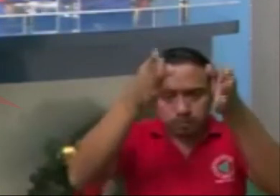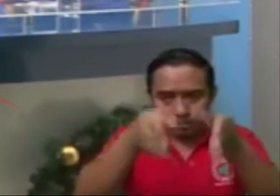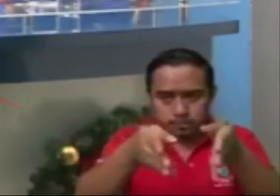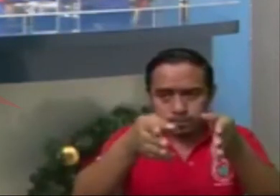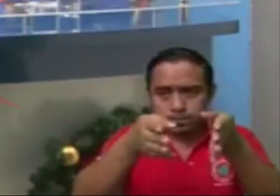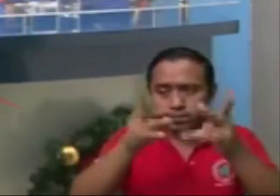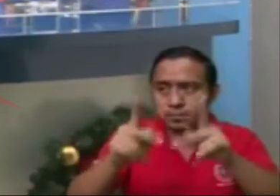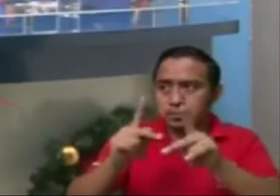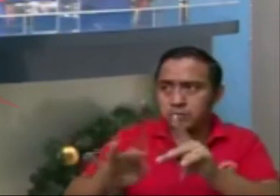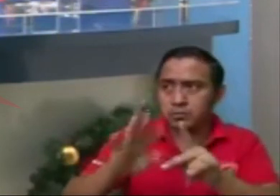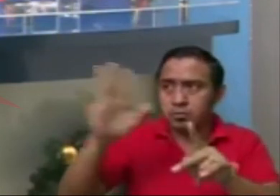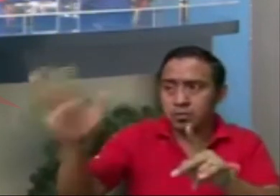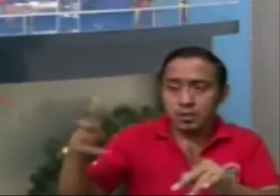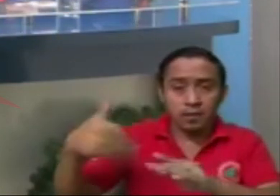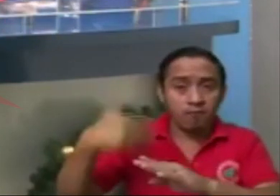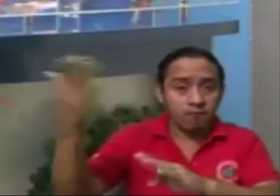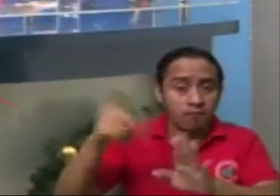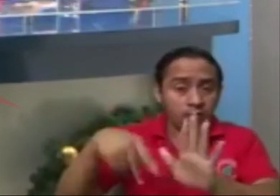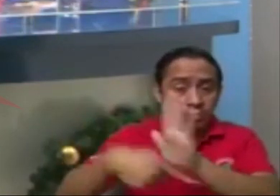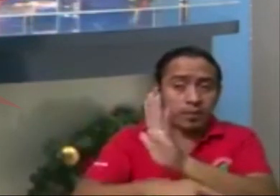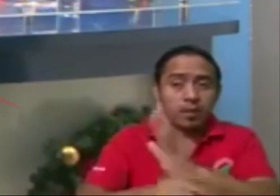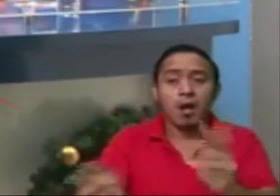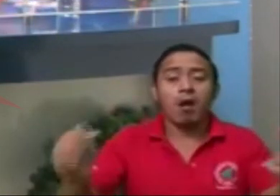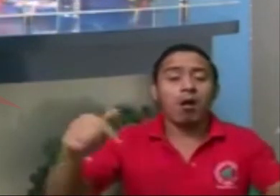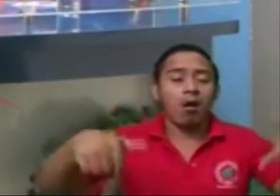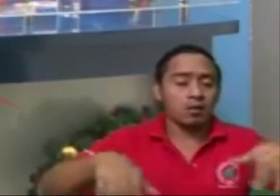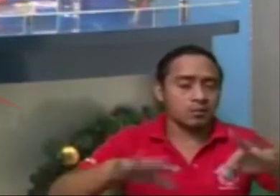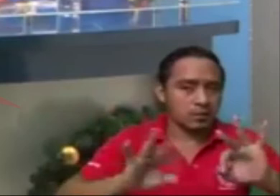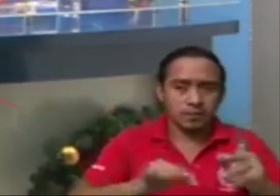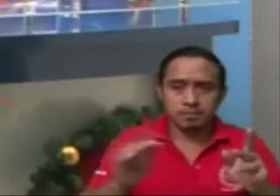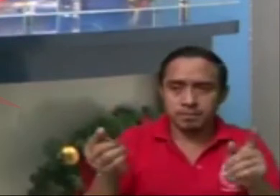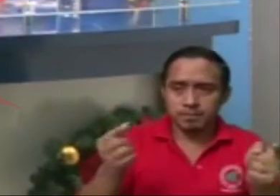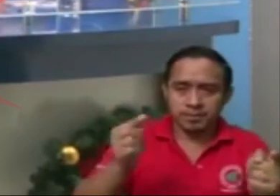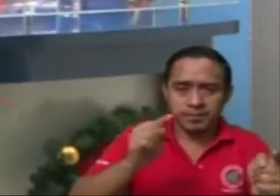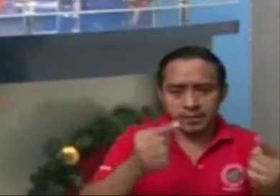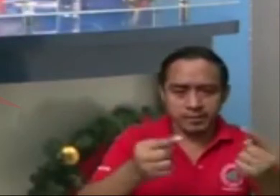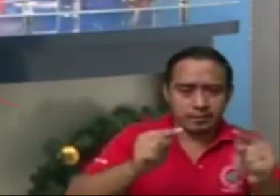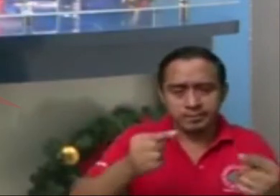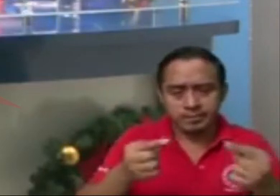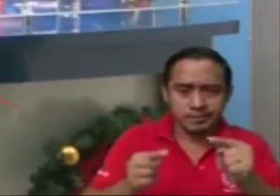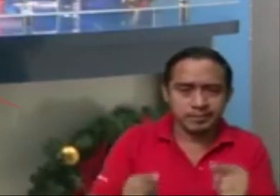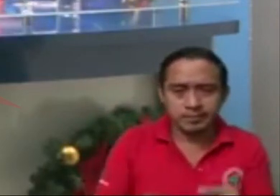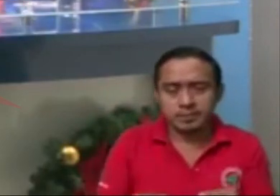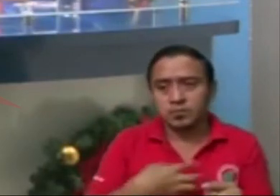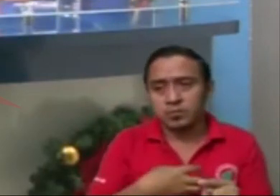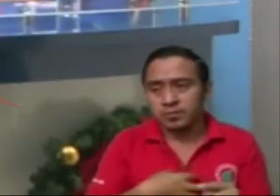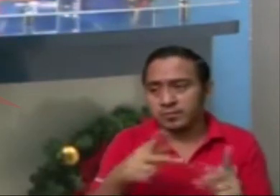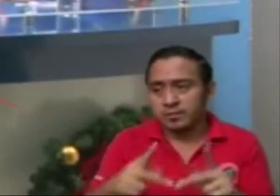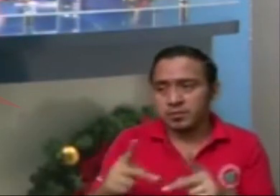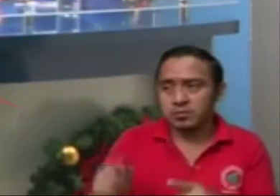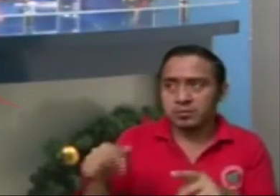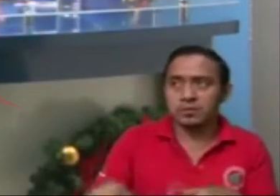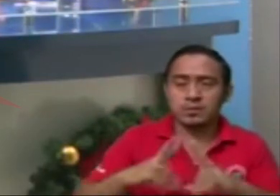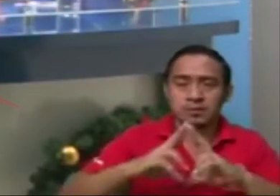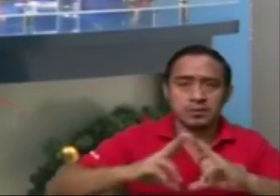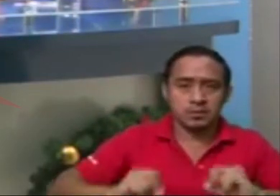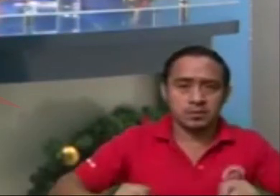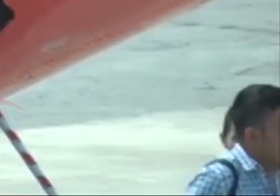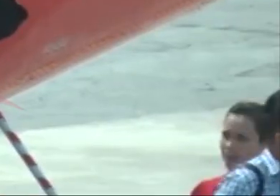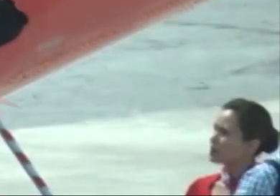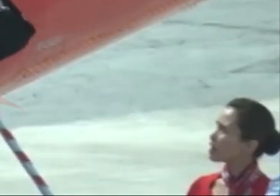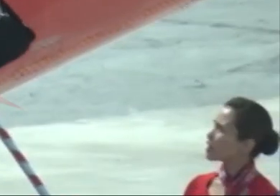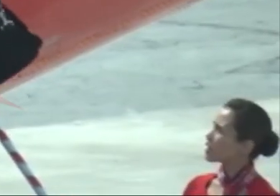turista internacional, han venido también ajustando sus ofertas para el turismo